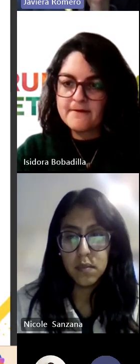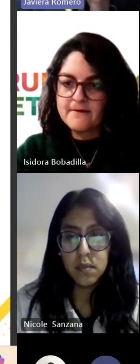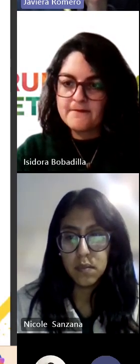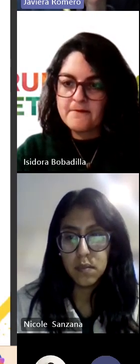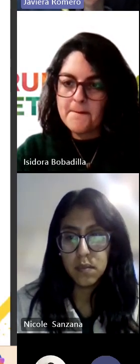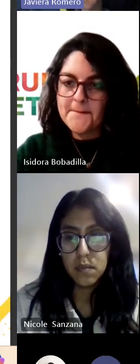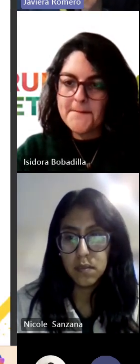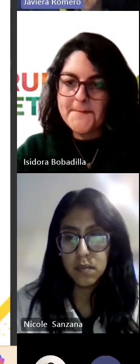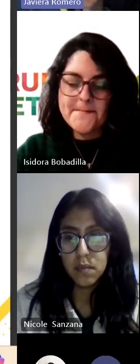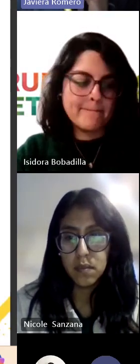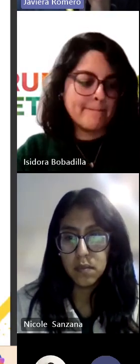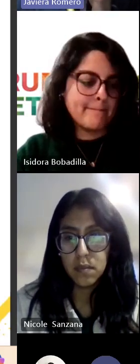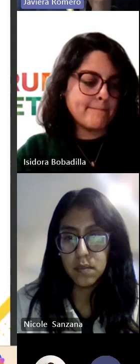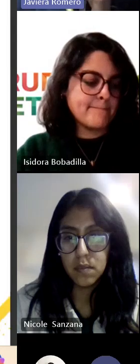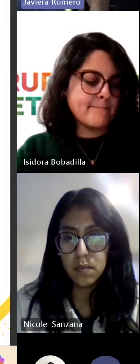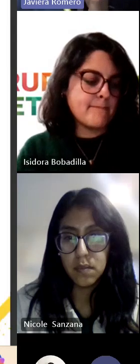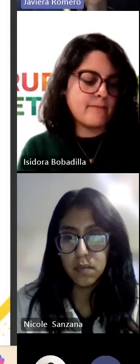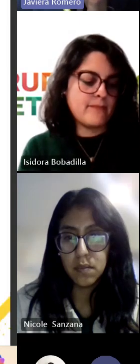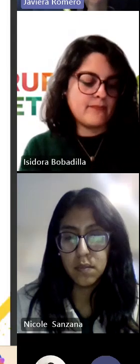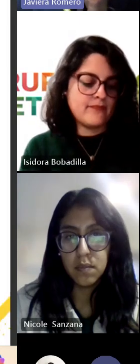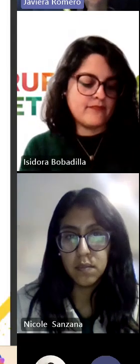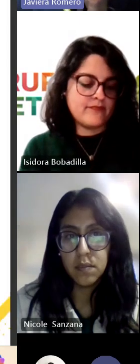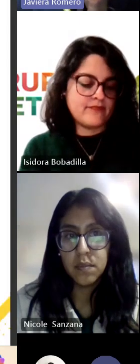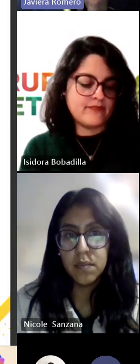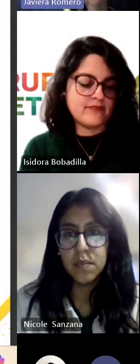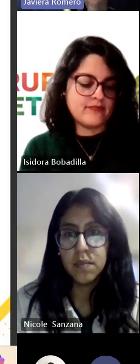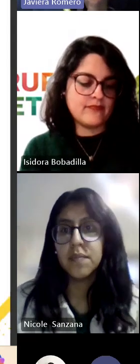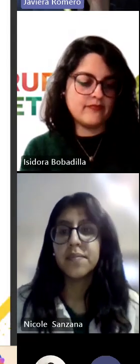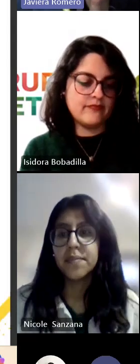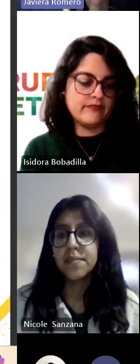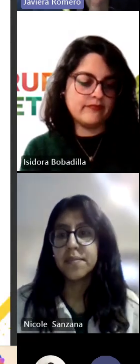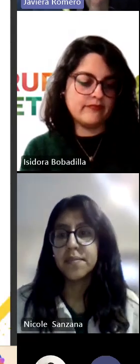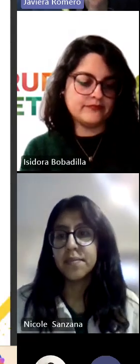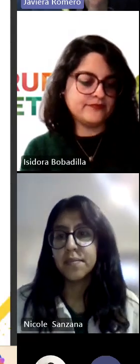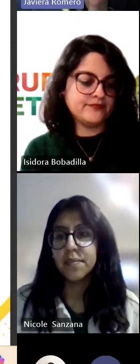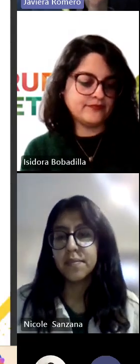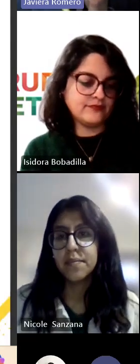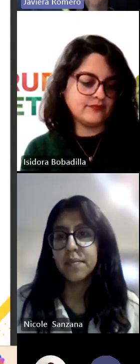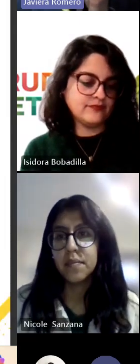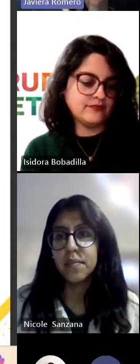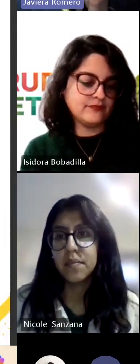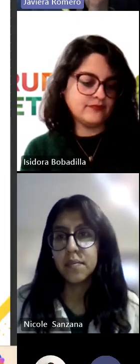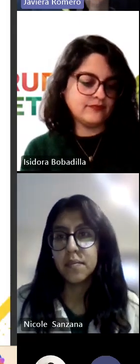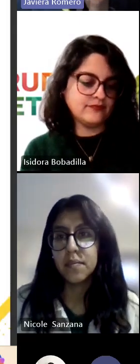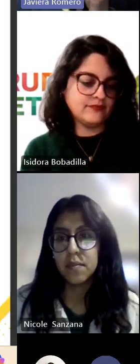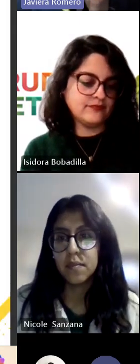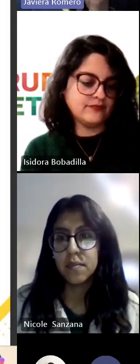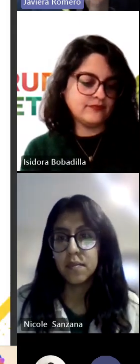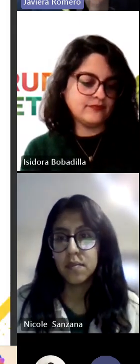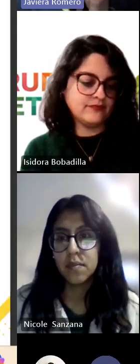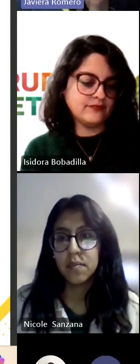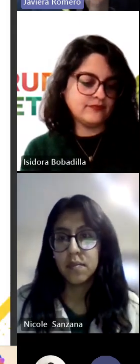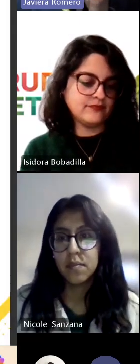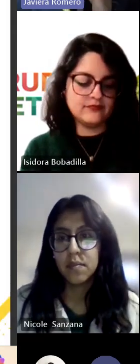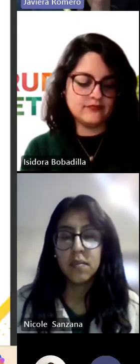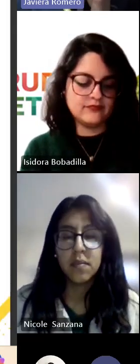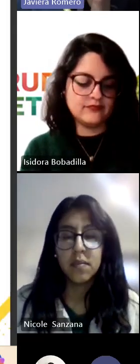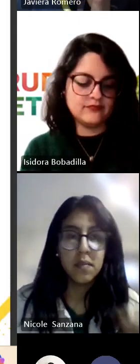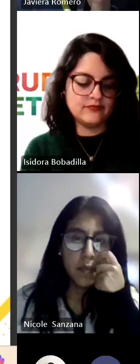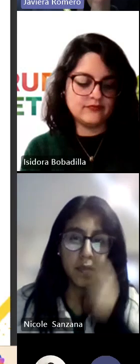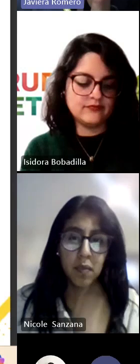mental, ideaciones suicidas, ¿cierto? El cuidado, ¿cierto? De nuestros niños, niñas y